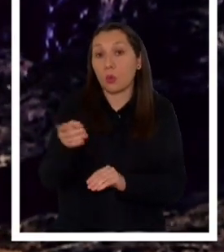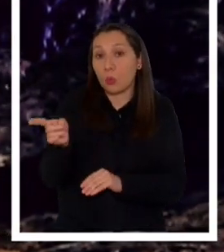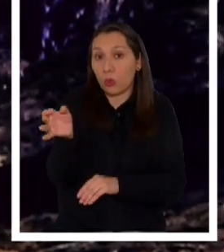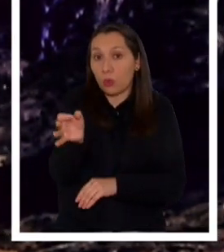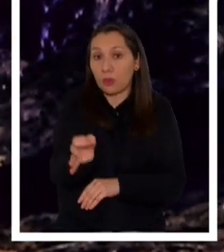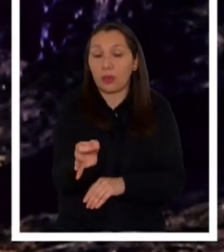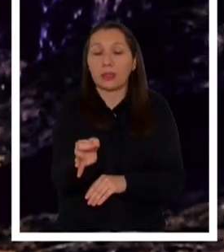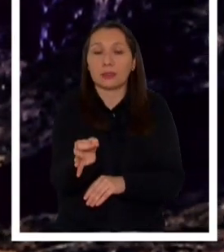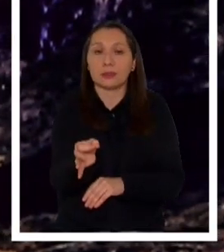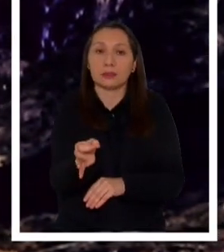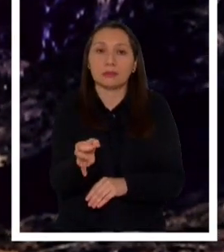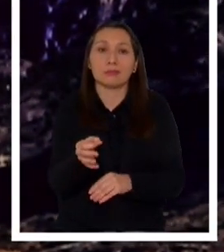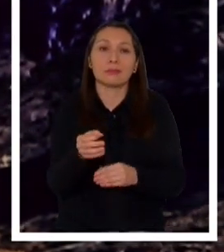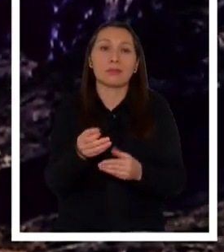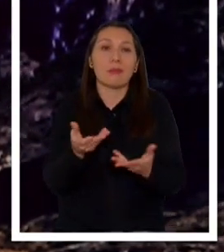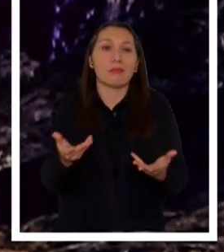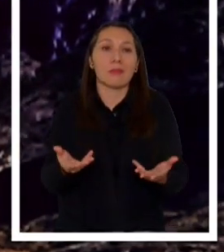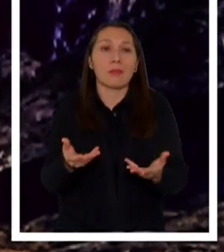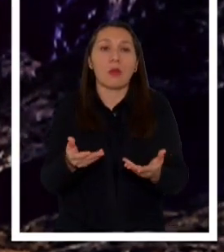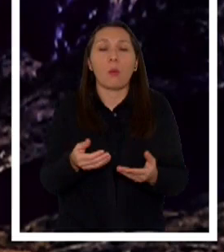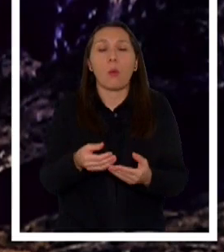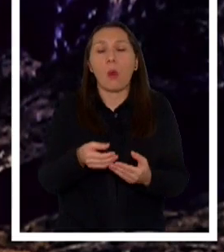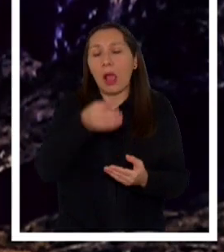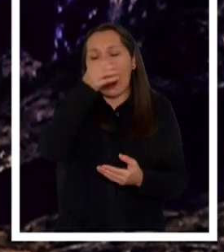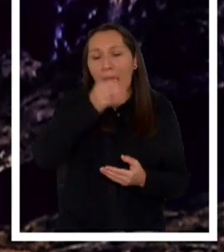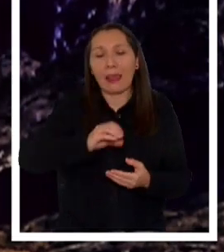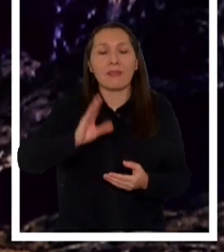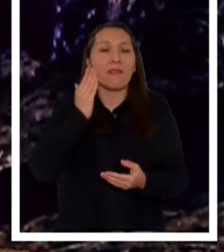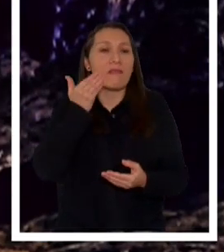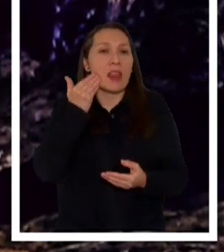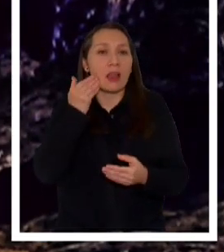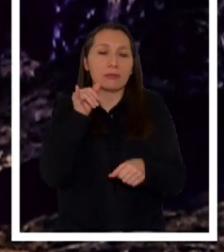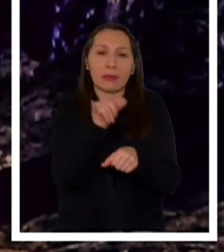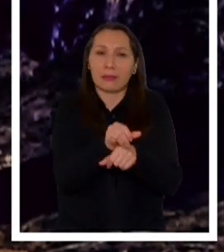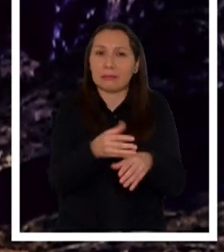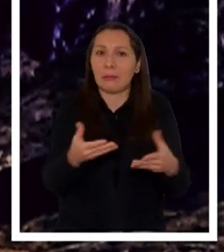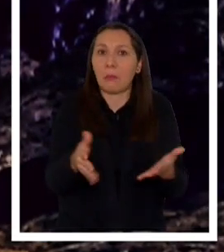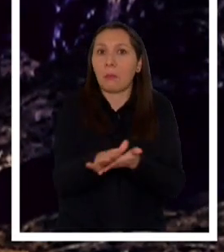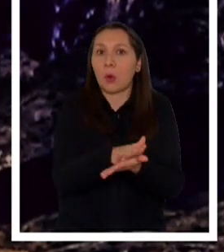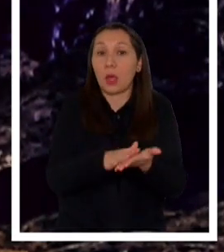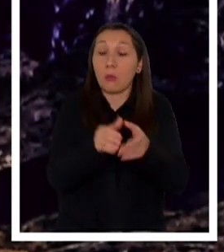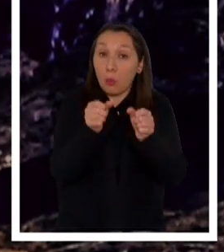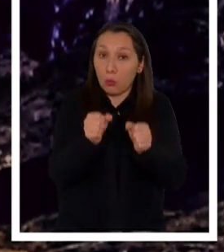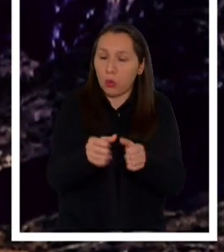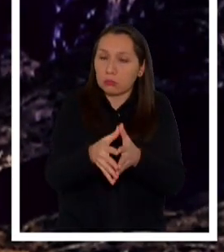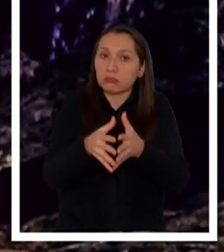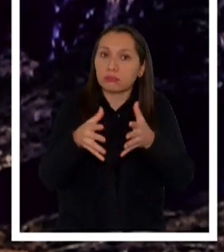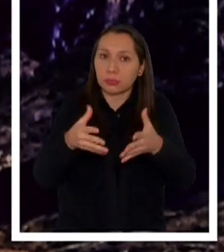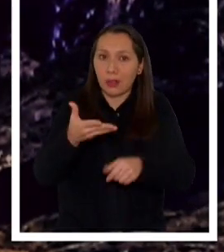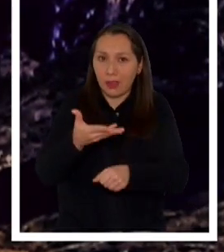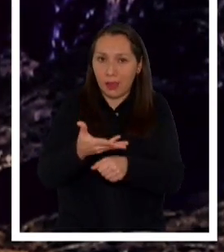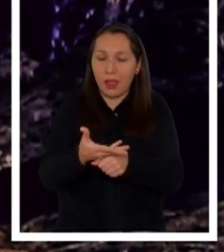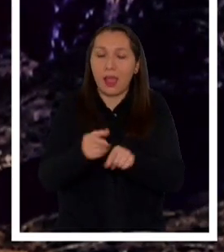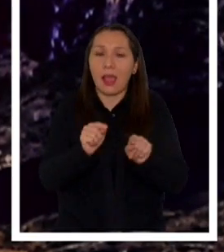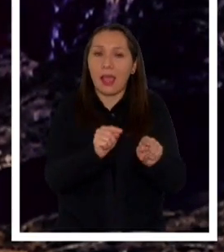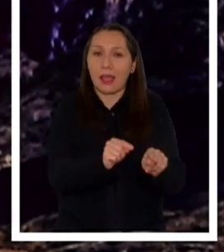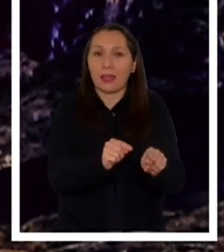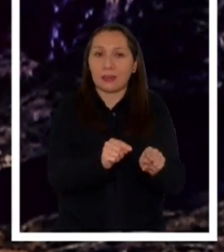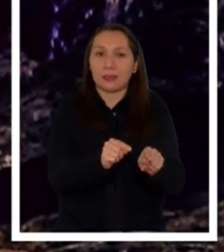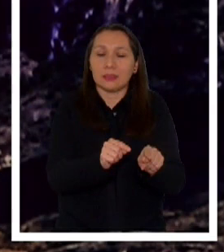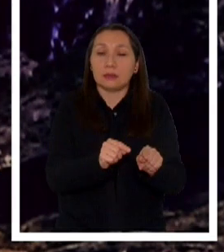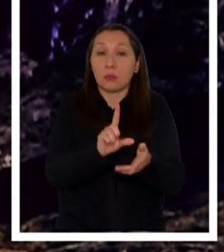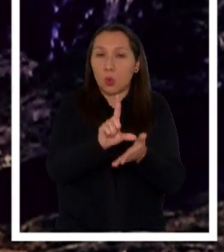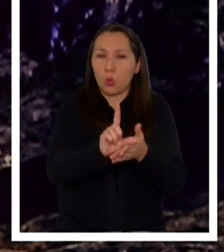que señala usted que es como esto que se señala que es como lo elefante blanco no tenemos en la posibilidad y la gran posibilidad de tener en